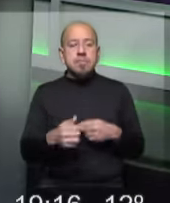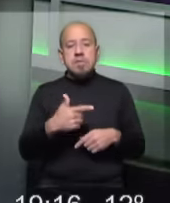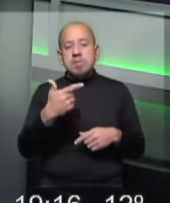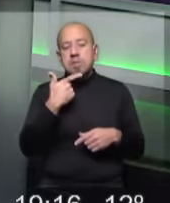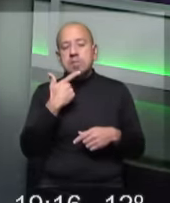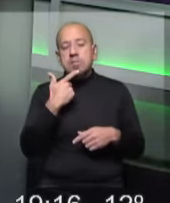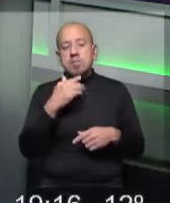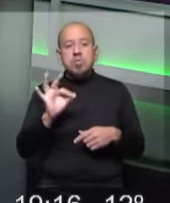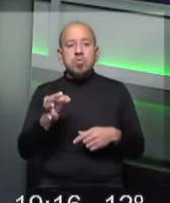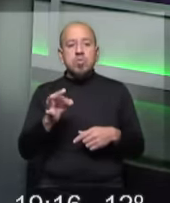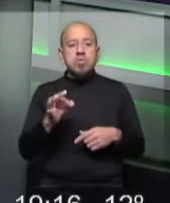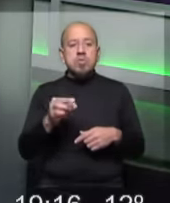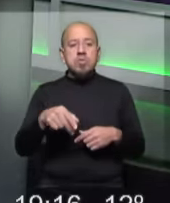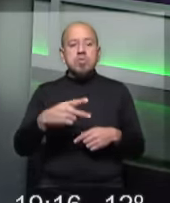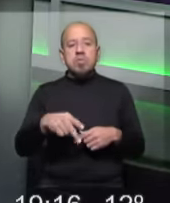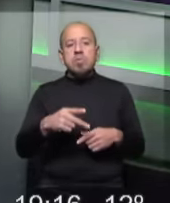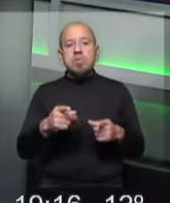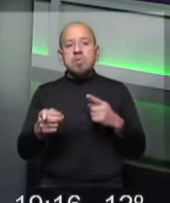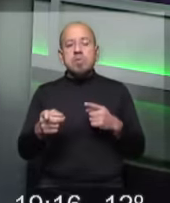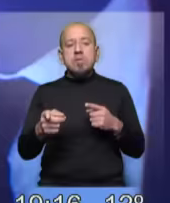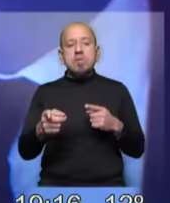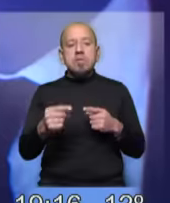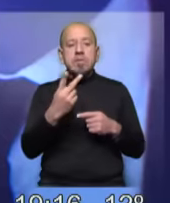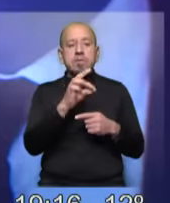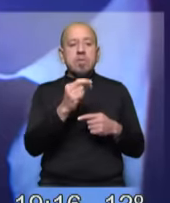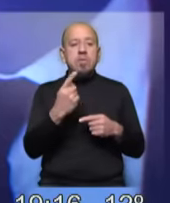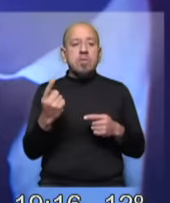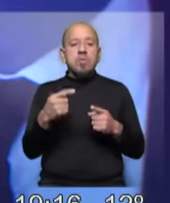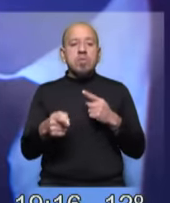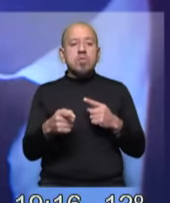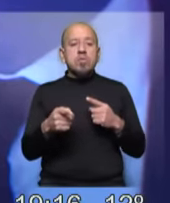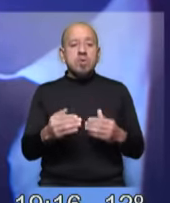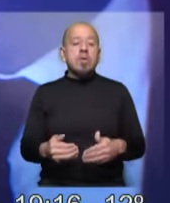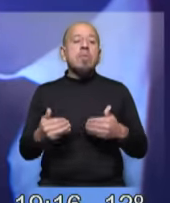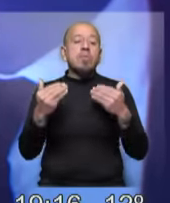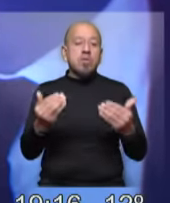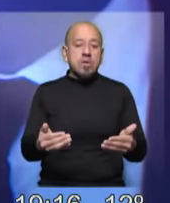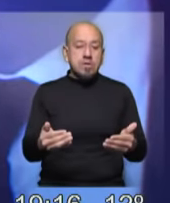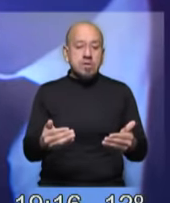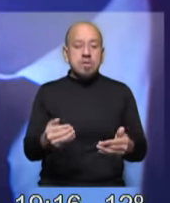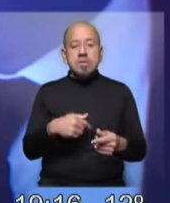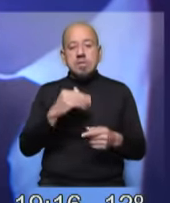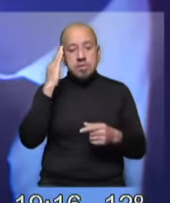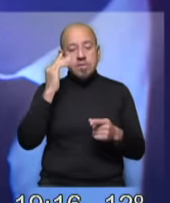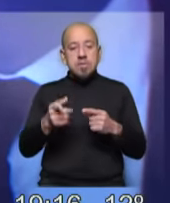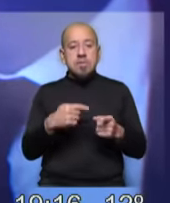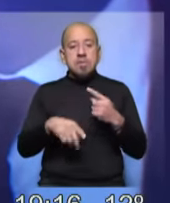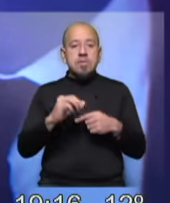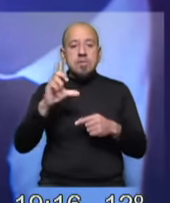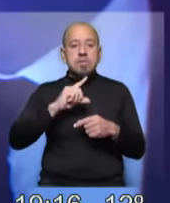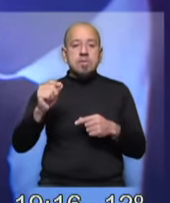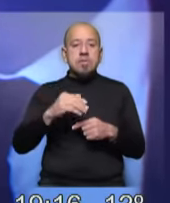octubre, noviembre de 2021, uh-huh. Algo que sucedió a la interna y que conocimos mucho tiempo después a raíz de esta fuga de